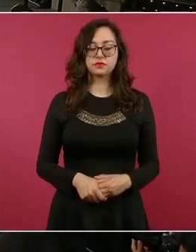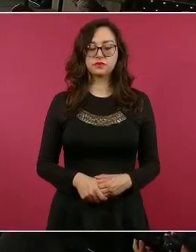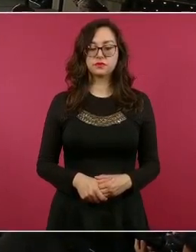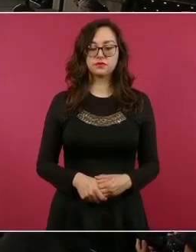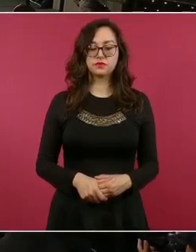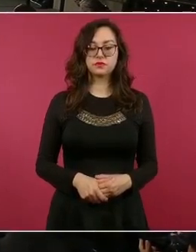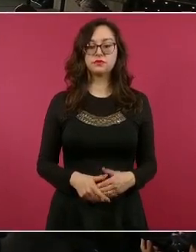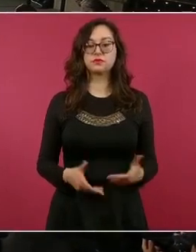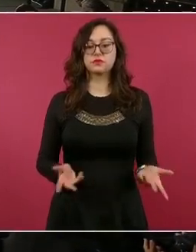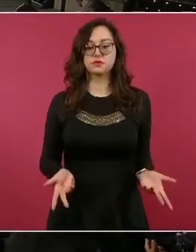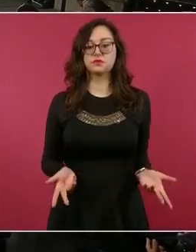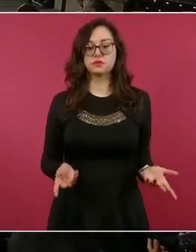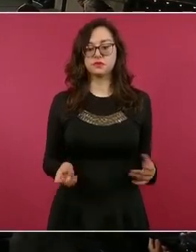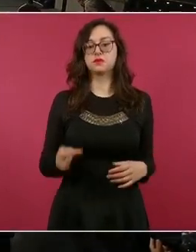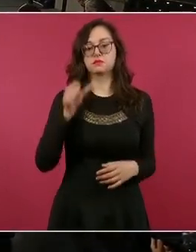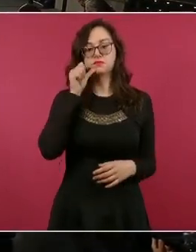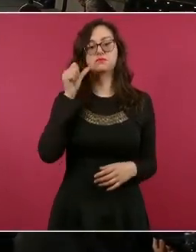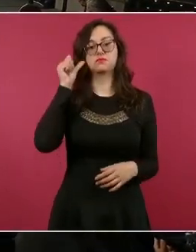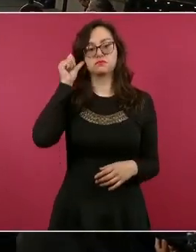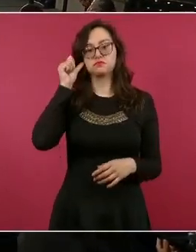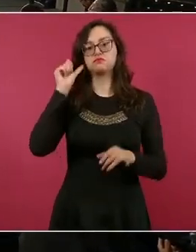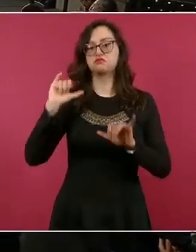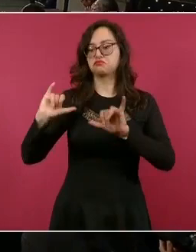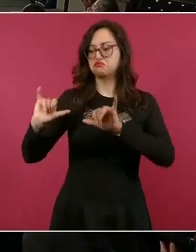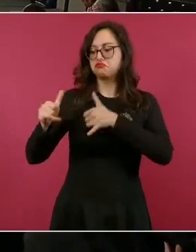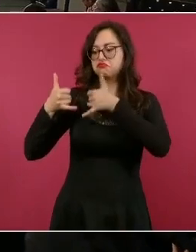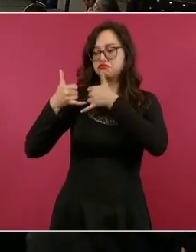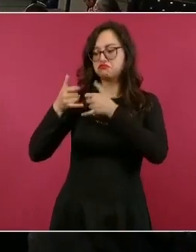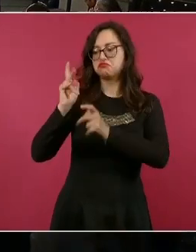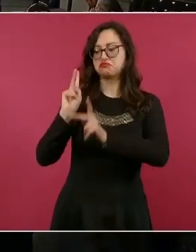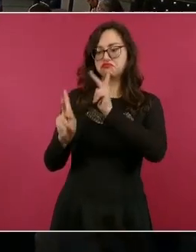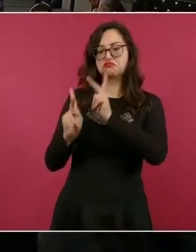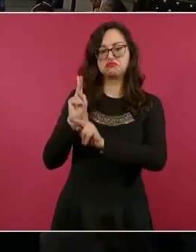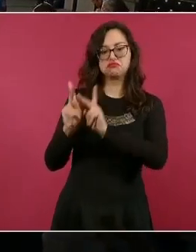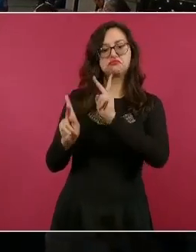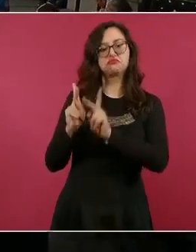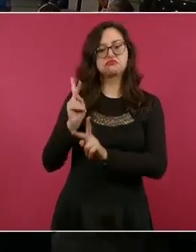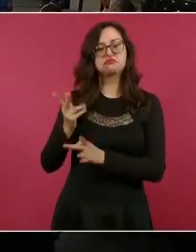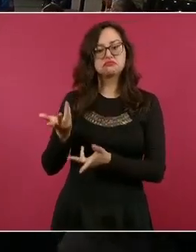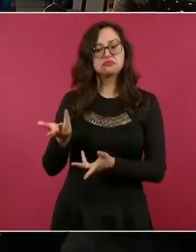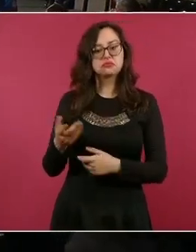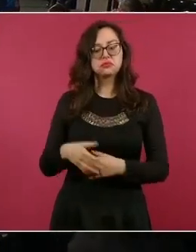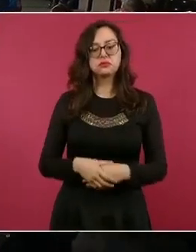ayer a hablar conmigo, y lo hicimos, estuvimos platicando.